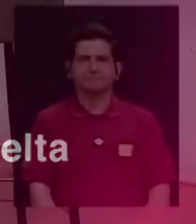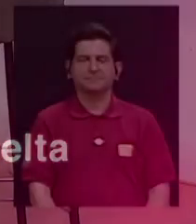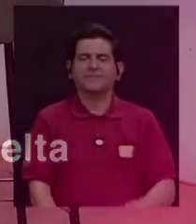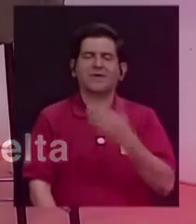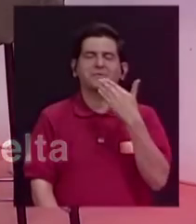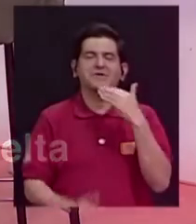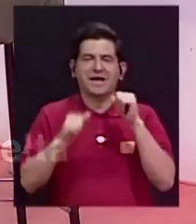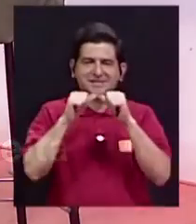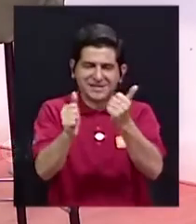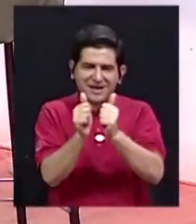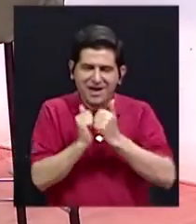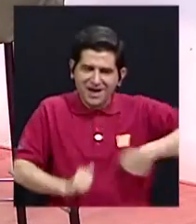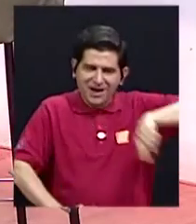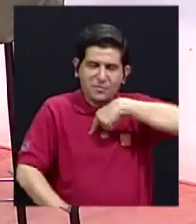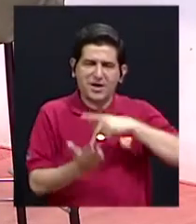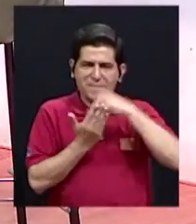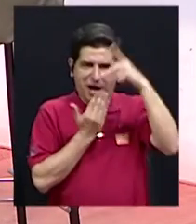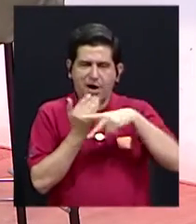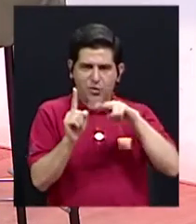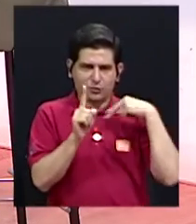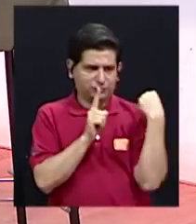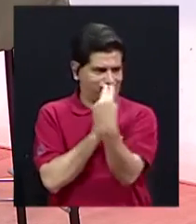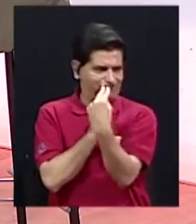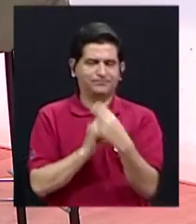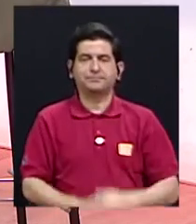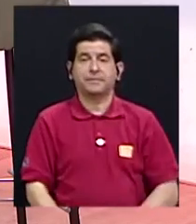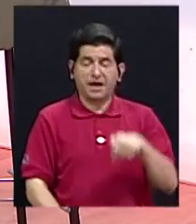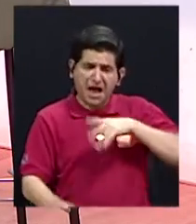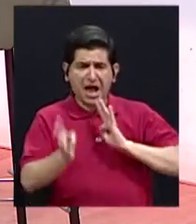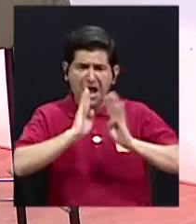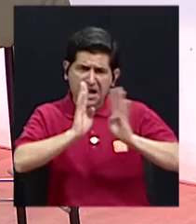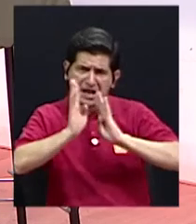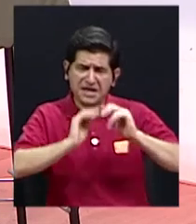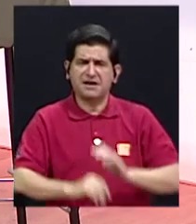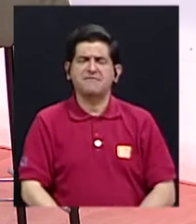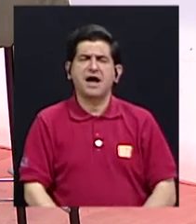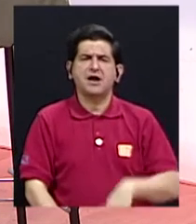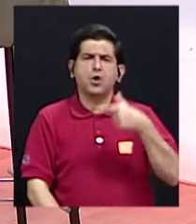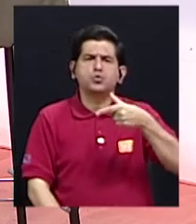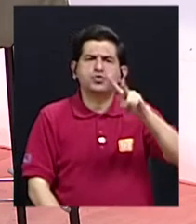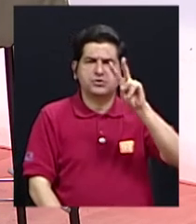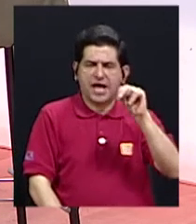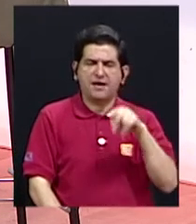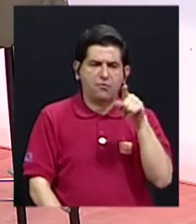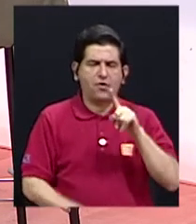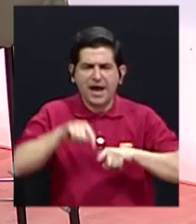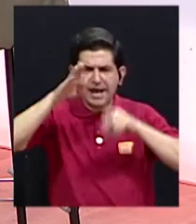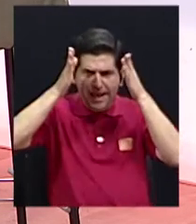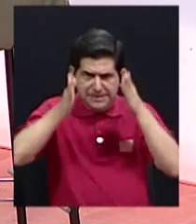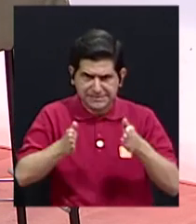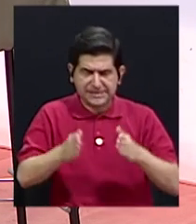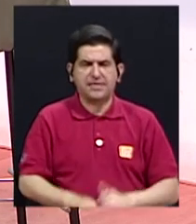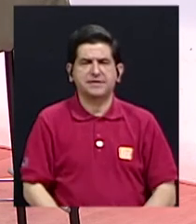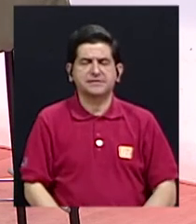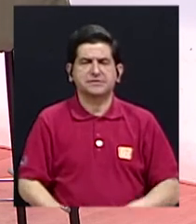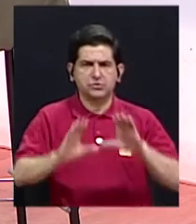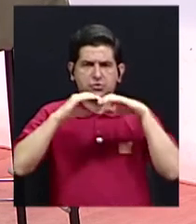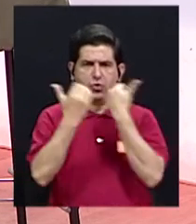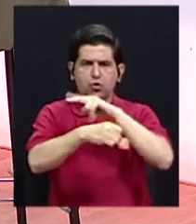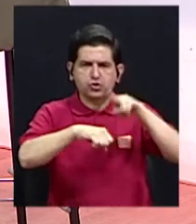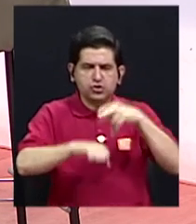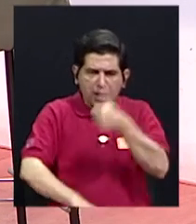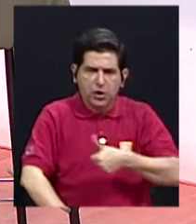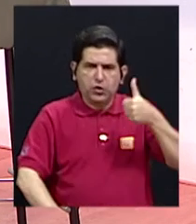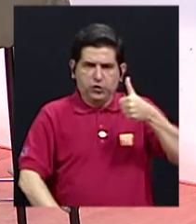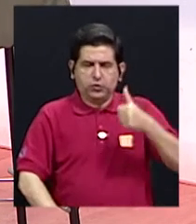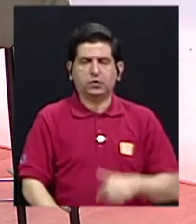gracias por funcionar con nosotros en su programa puntos de vista estamos conversando con don gustavo navarro él es estadístico del consejo nacional de